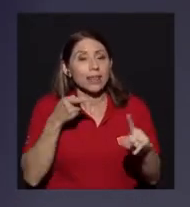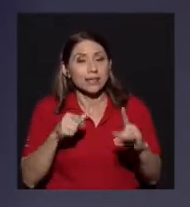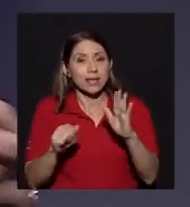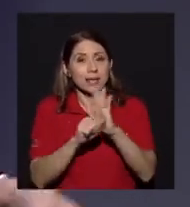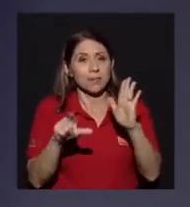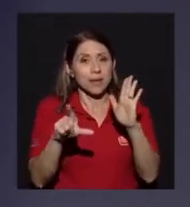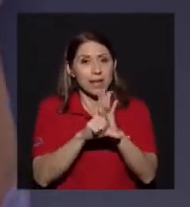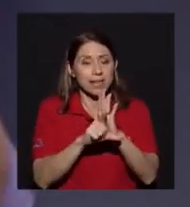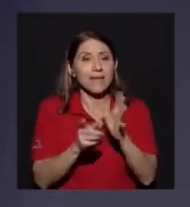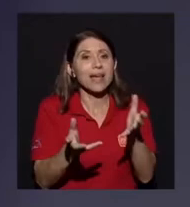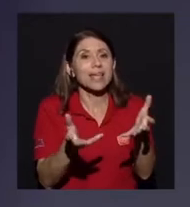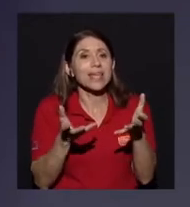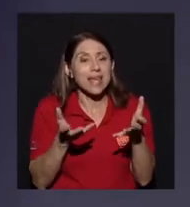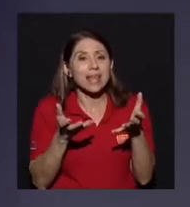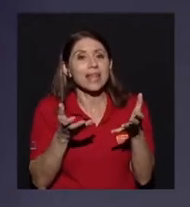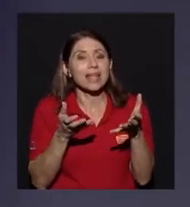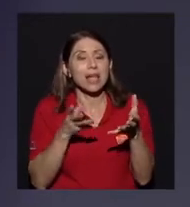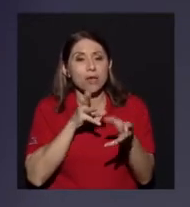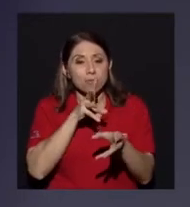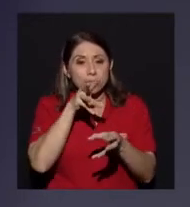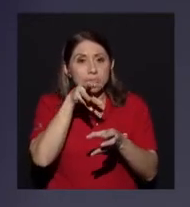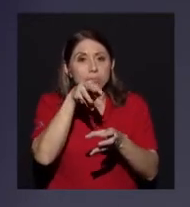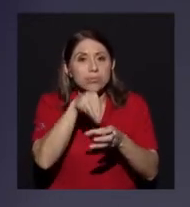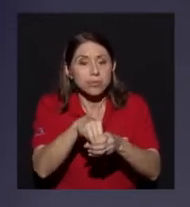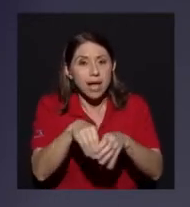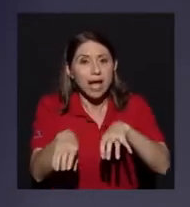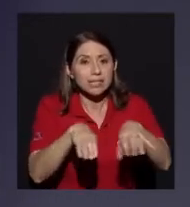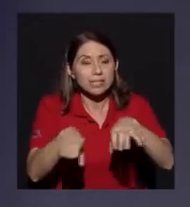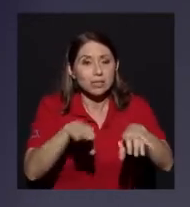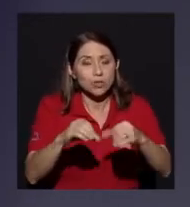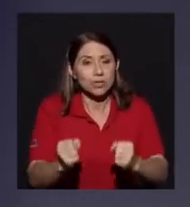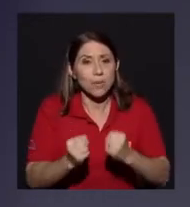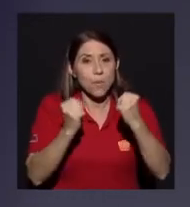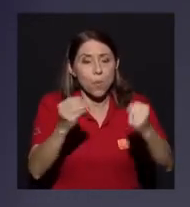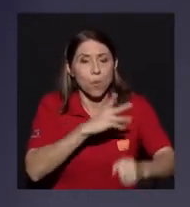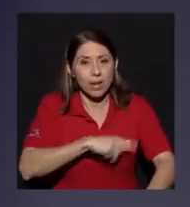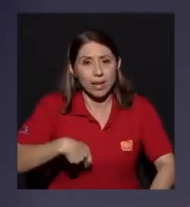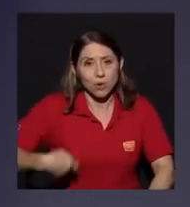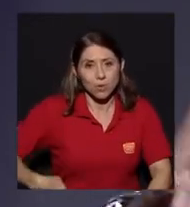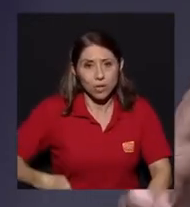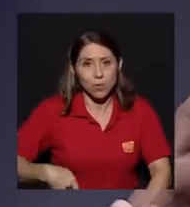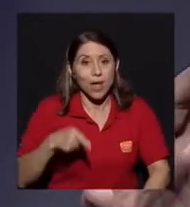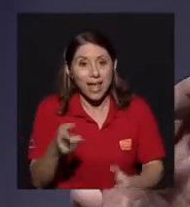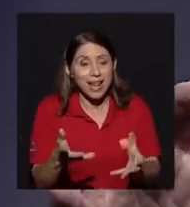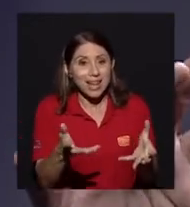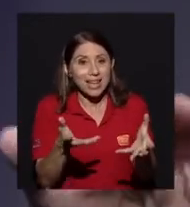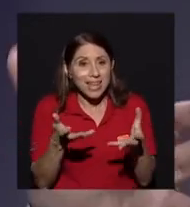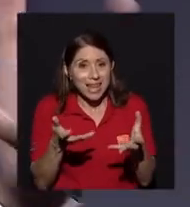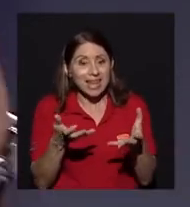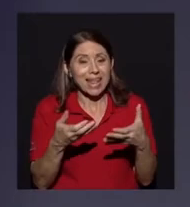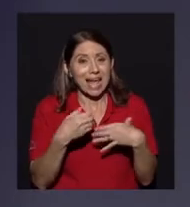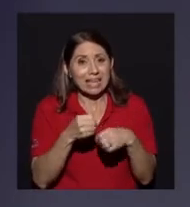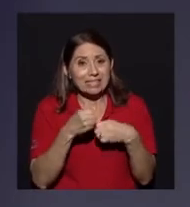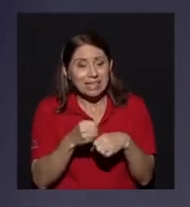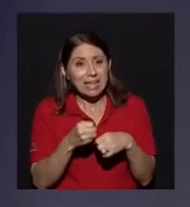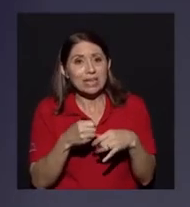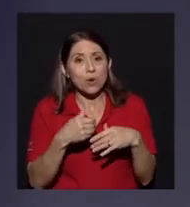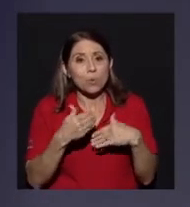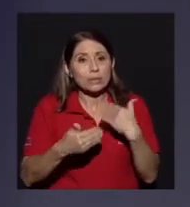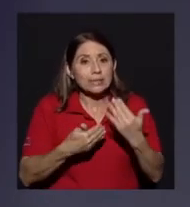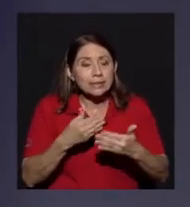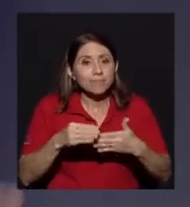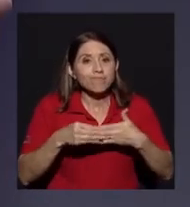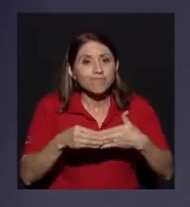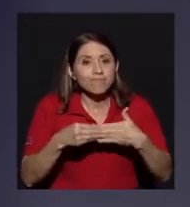legislativa buscar intervenir las acciones del ejecutivo el ejecutivo ha buscado estirar los límites de lo que puede hacer pero yo creo que se